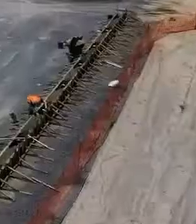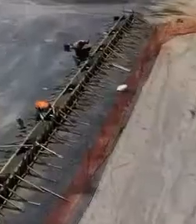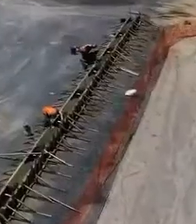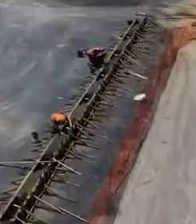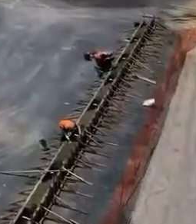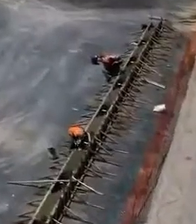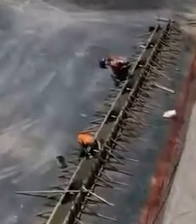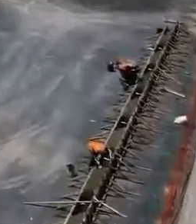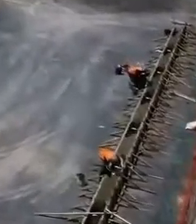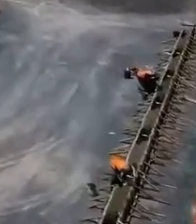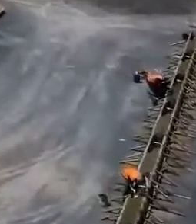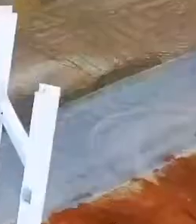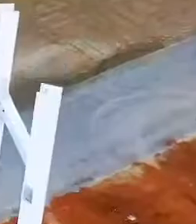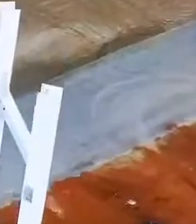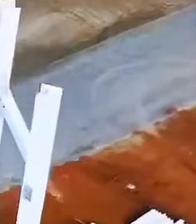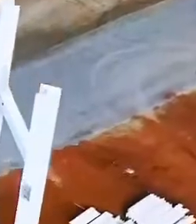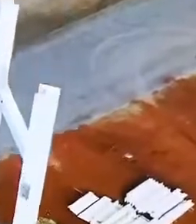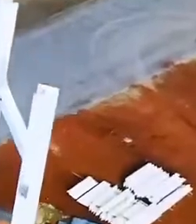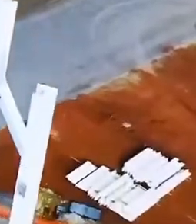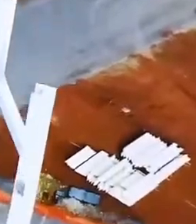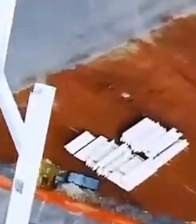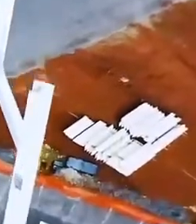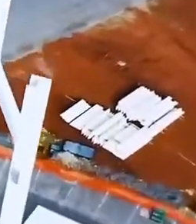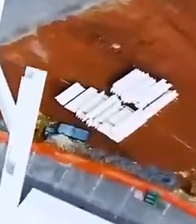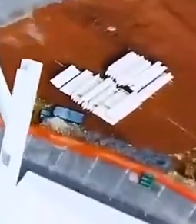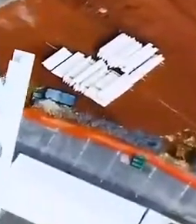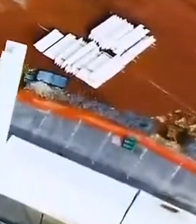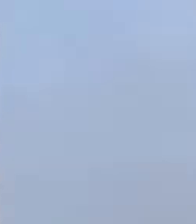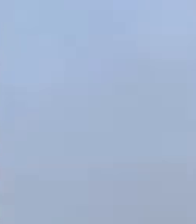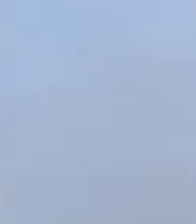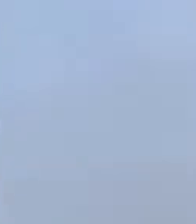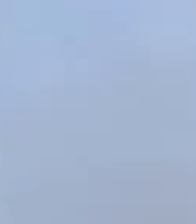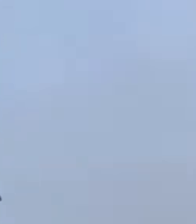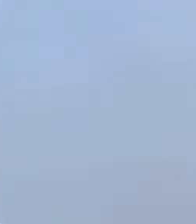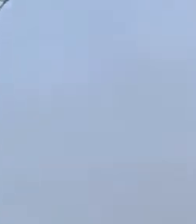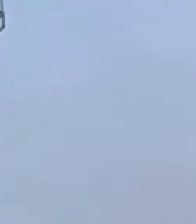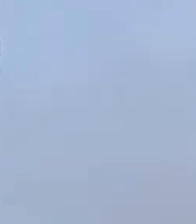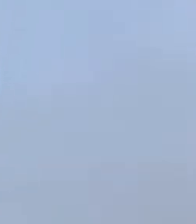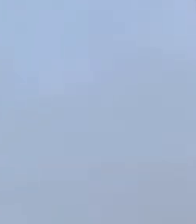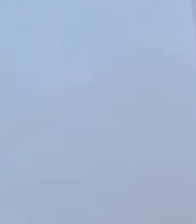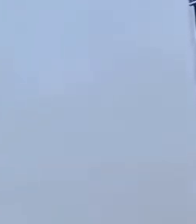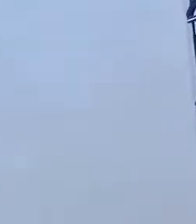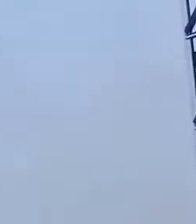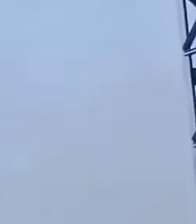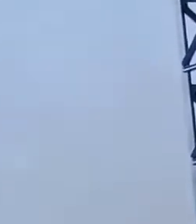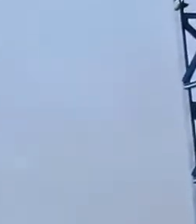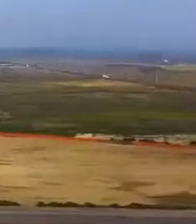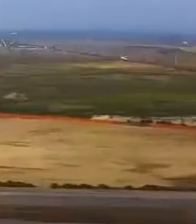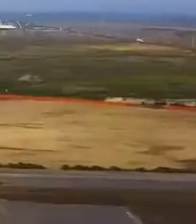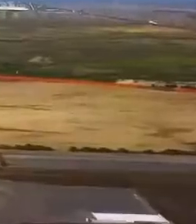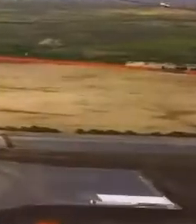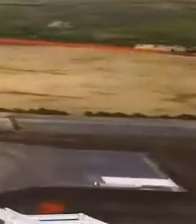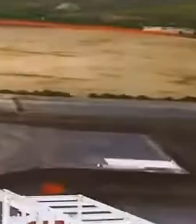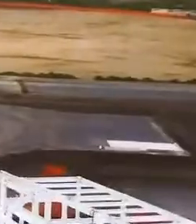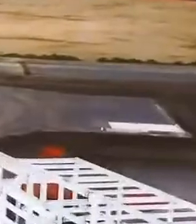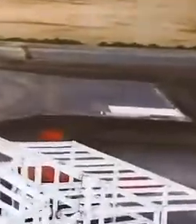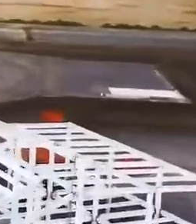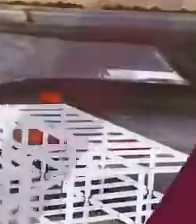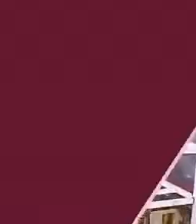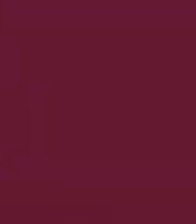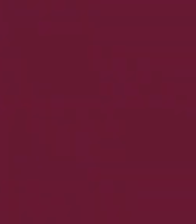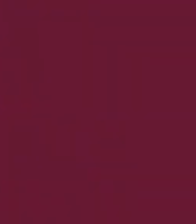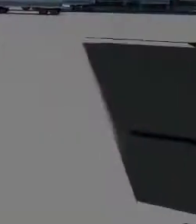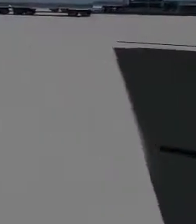sanitarias, pozos de visita, voz y datos. Asimismo, se trabaja de manera destacada en el montaje y nivelación de la estructura de la columna. En